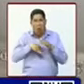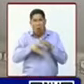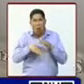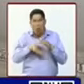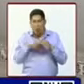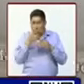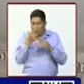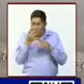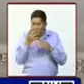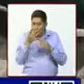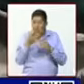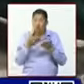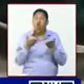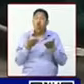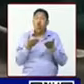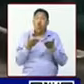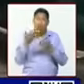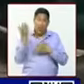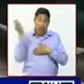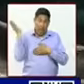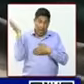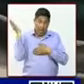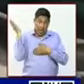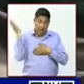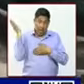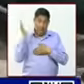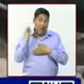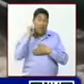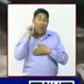ocultos en los tanques de gas de estos tres vehículos.